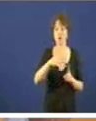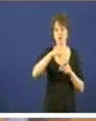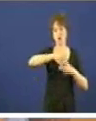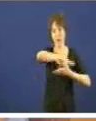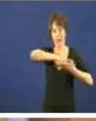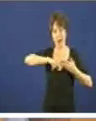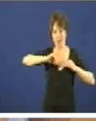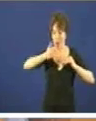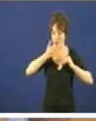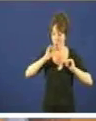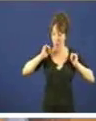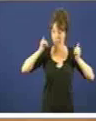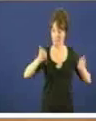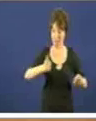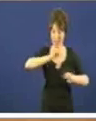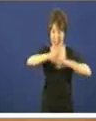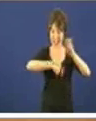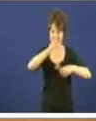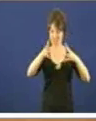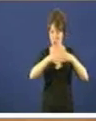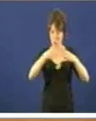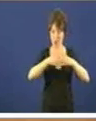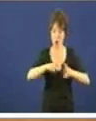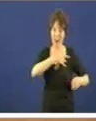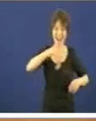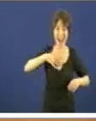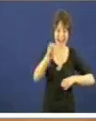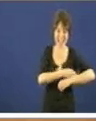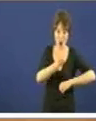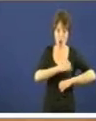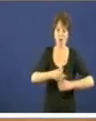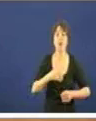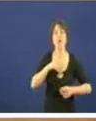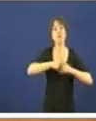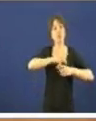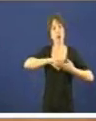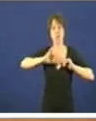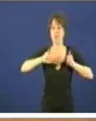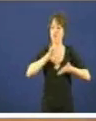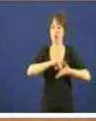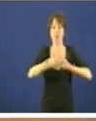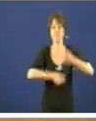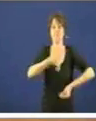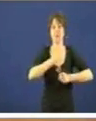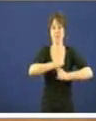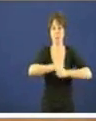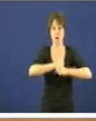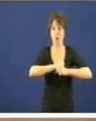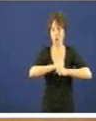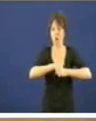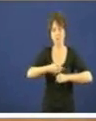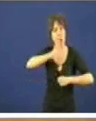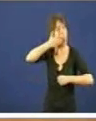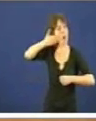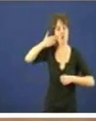iniciou a reestruturación das caixas de aforro galegas. Señoría, estou satisfeito de que este goberno non fixera o que fixo o goberno